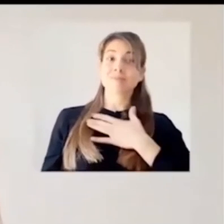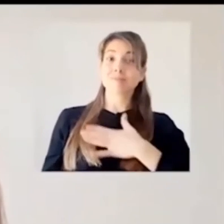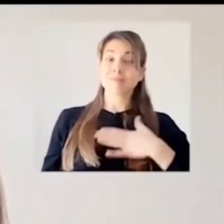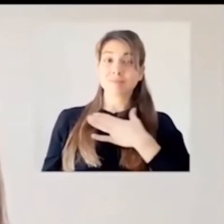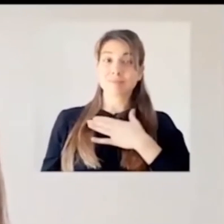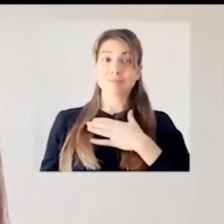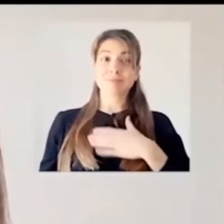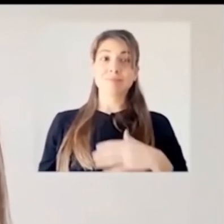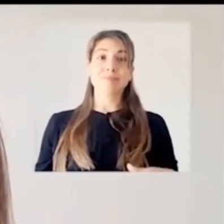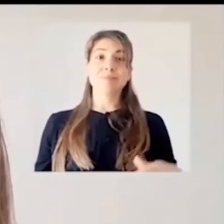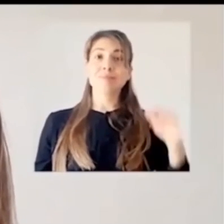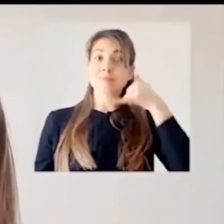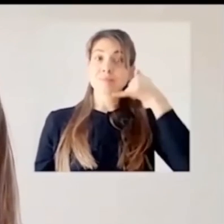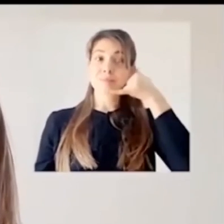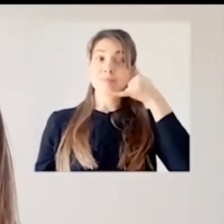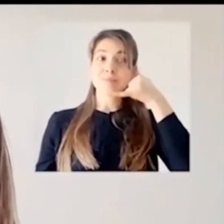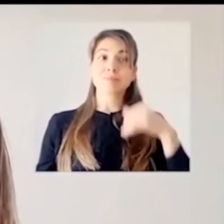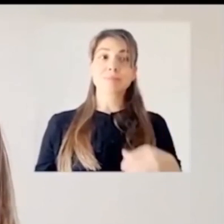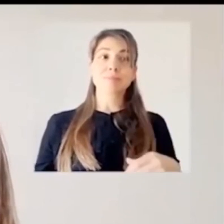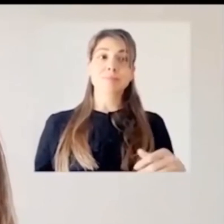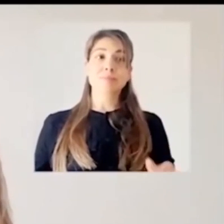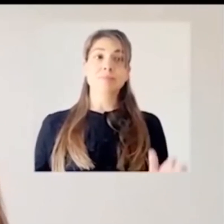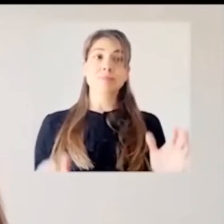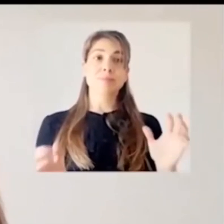La verdad que estoy muy contenta que me hayan